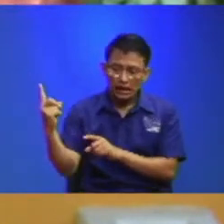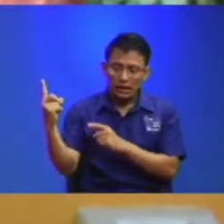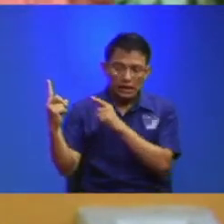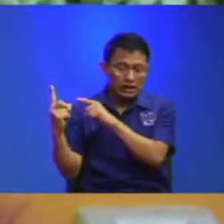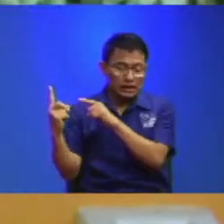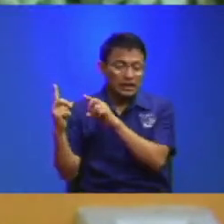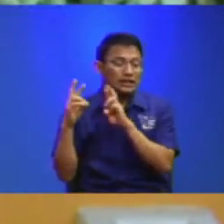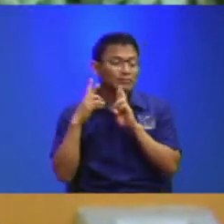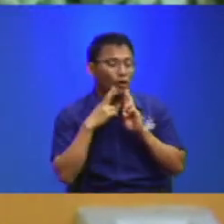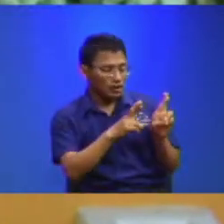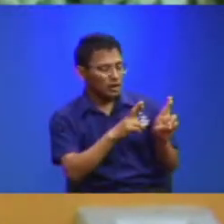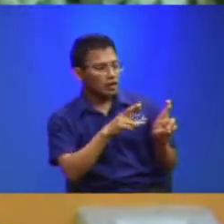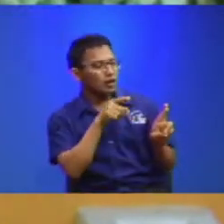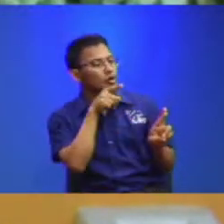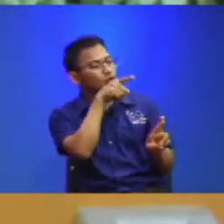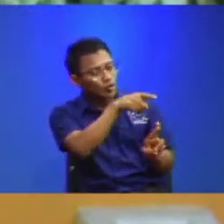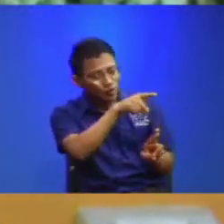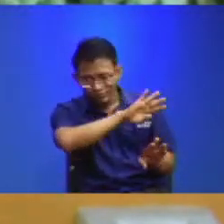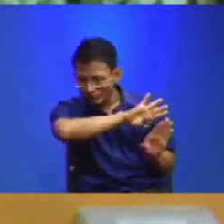Satanás.